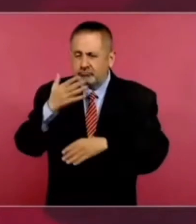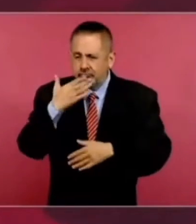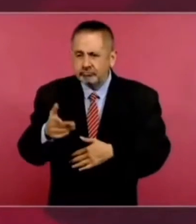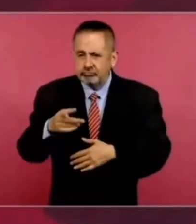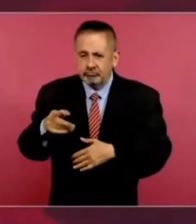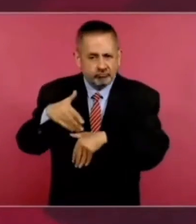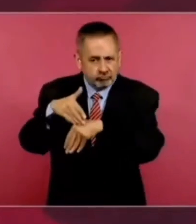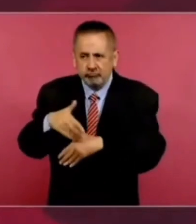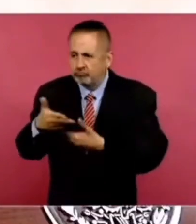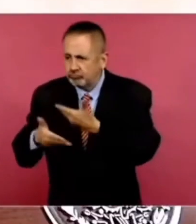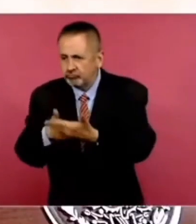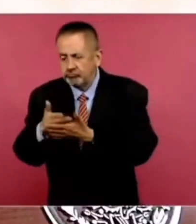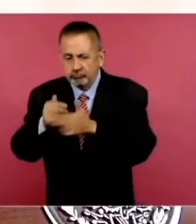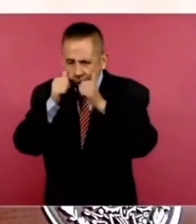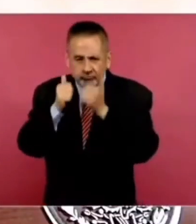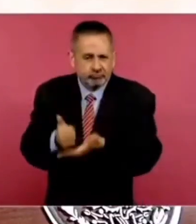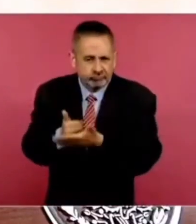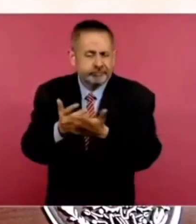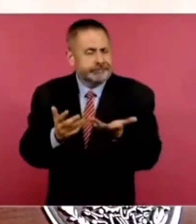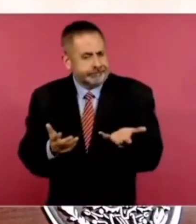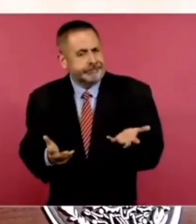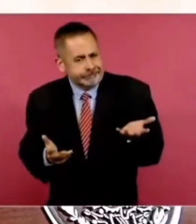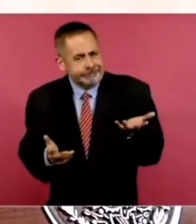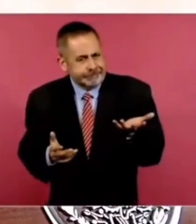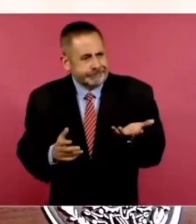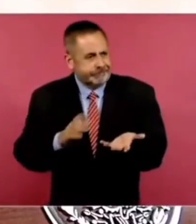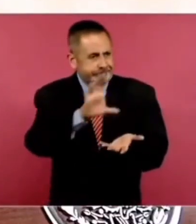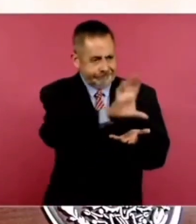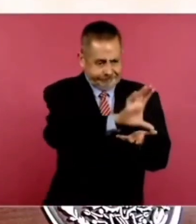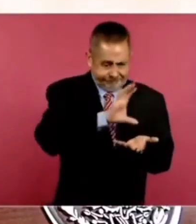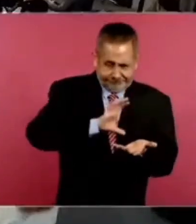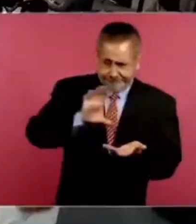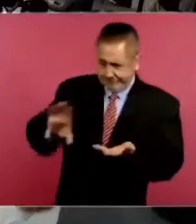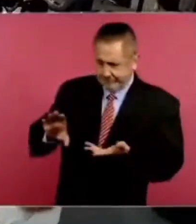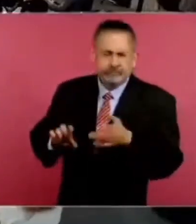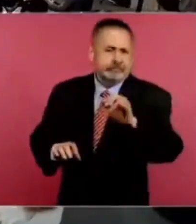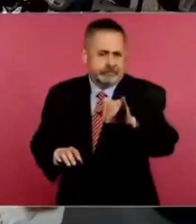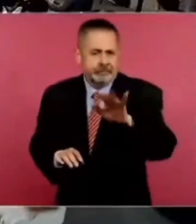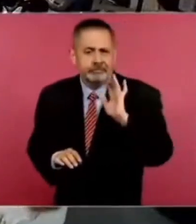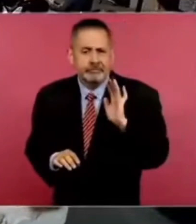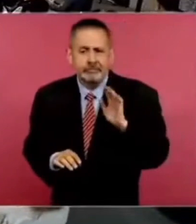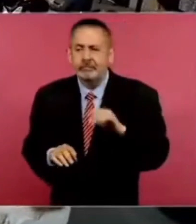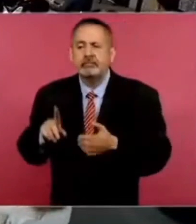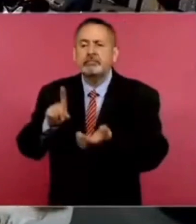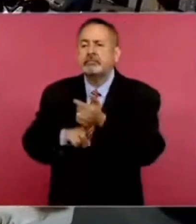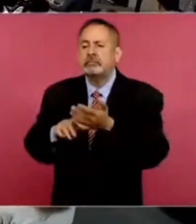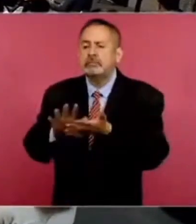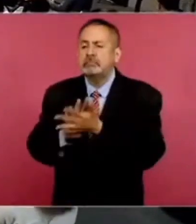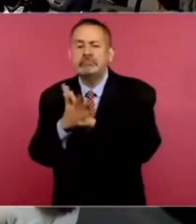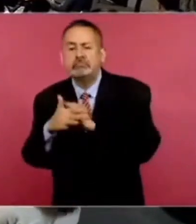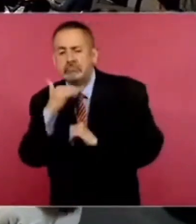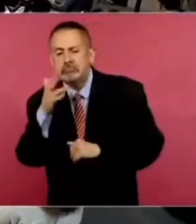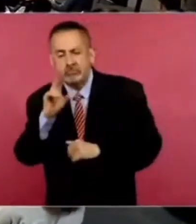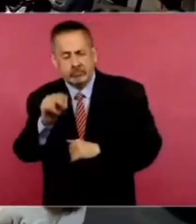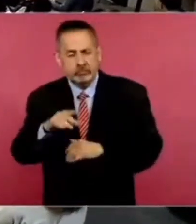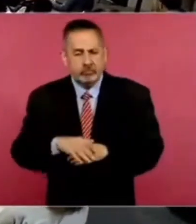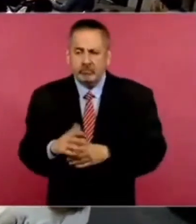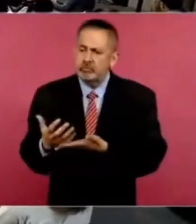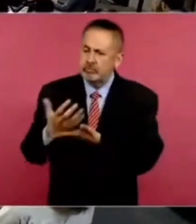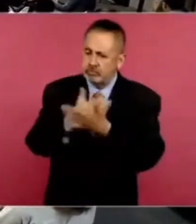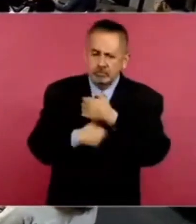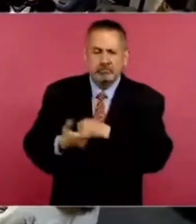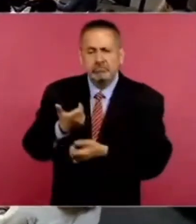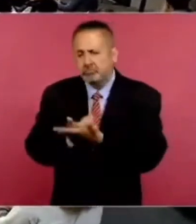servicio de la gente para proteger al pueblo, no al servicio de la delincuencia, que ganen